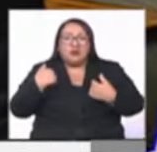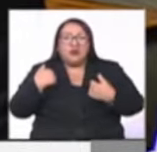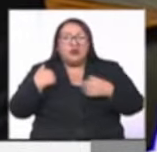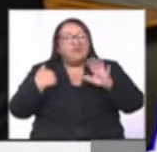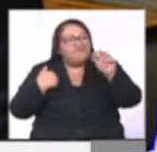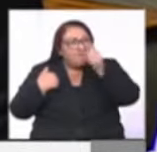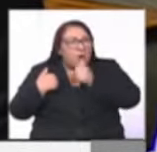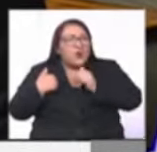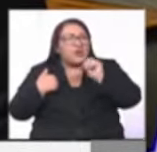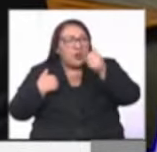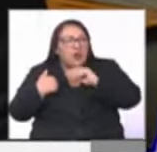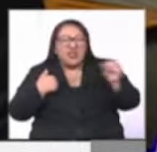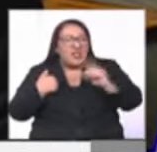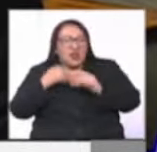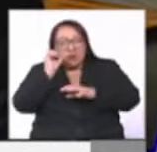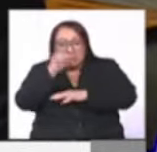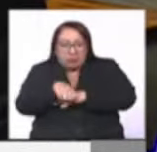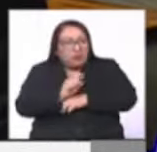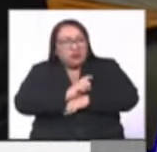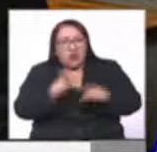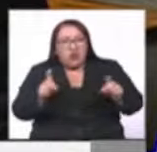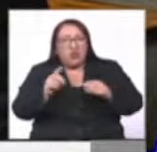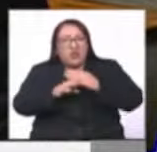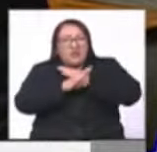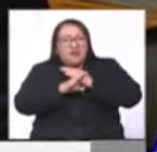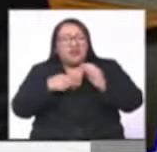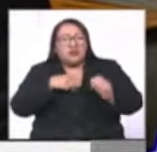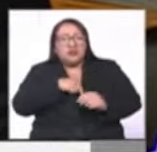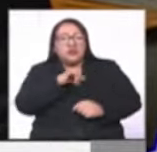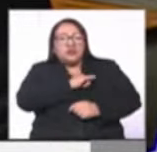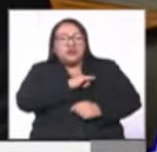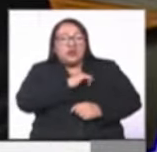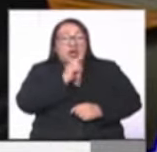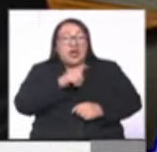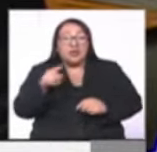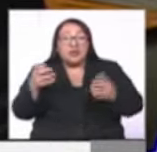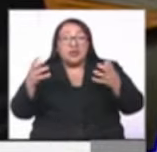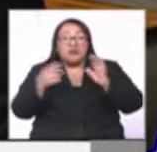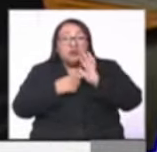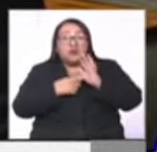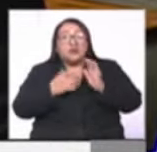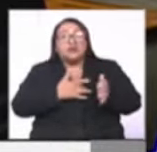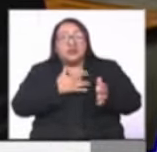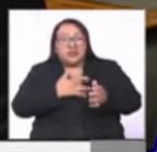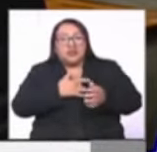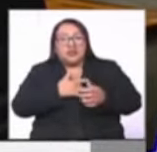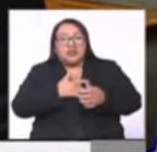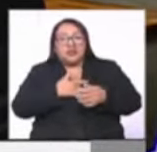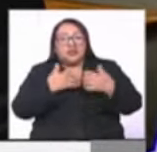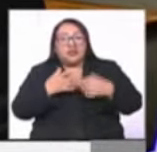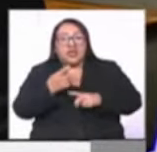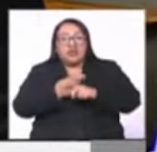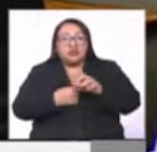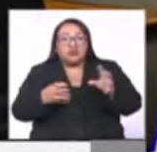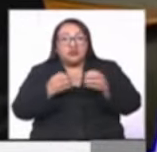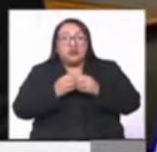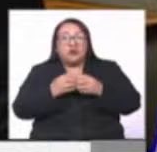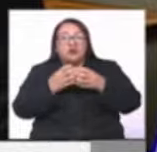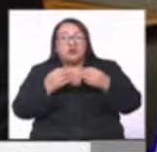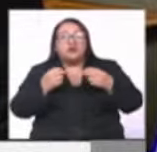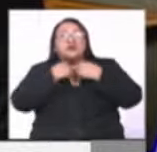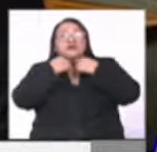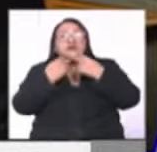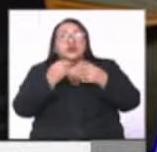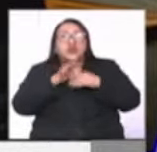resistan no decaigan en la defensa de nuestras instituciones a esas expresiones sentidas se han sumado múltiples